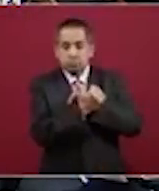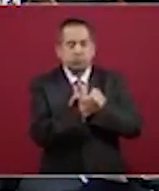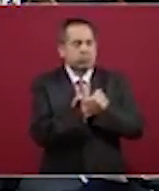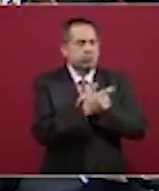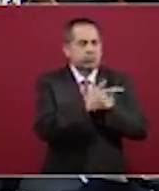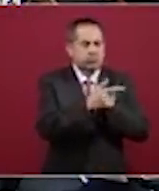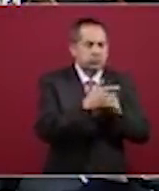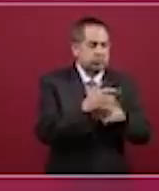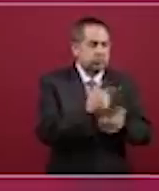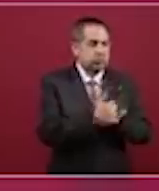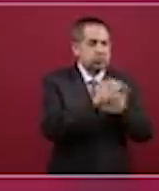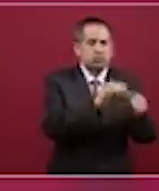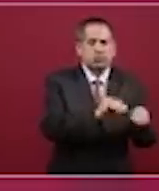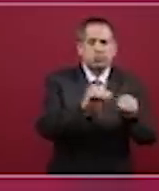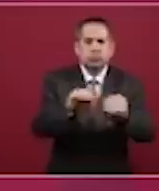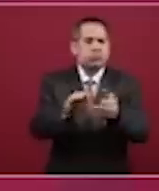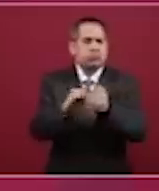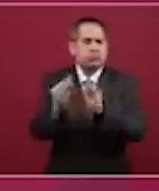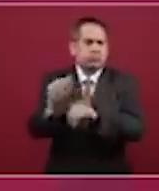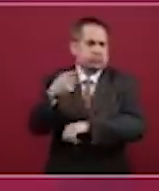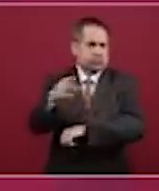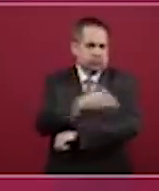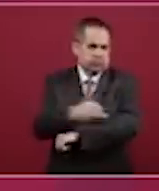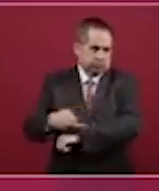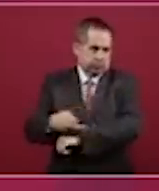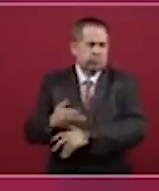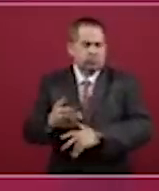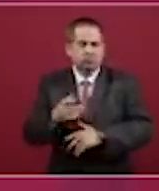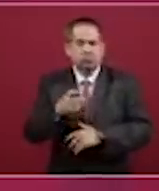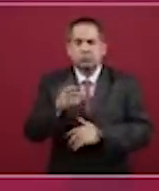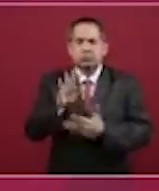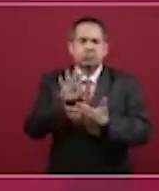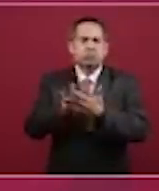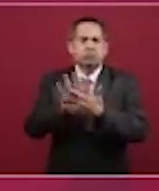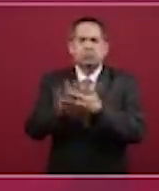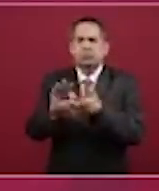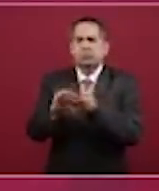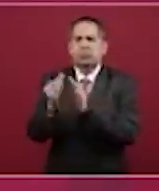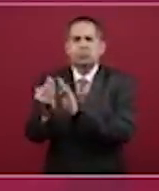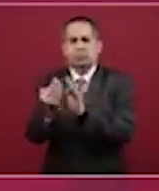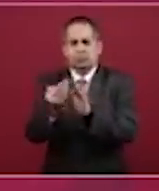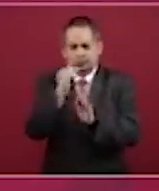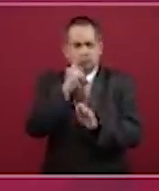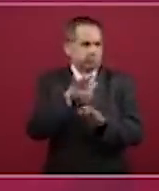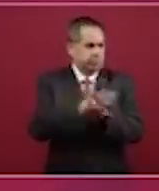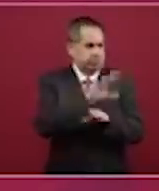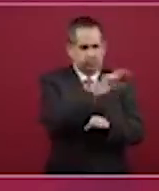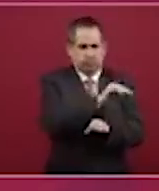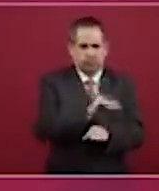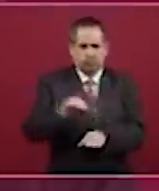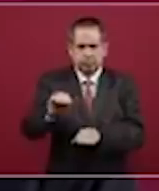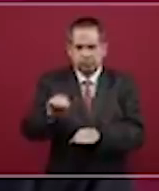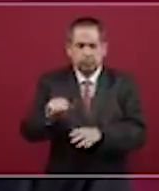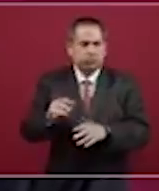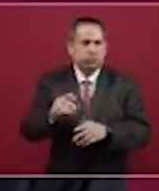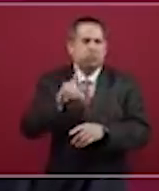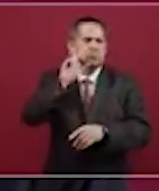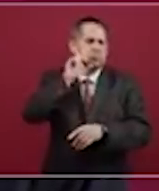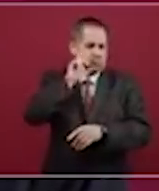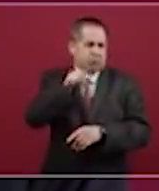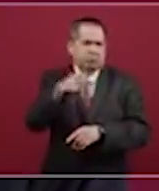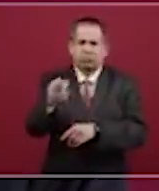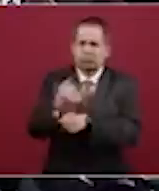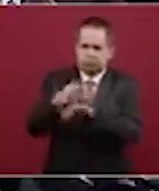lugares de origen, donde están sus familiares, a penales más cercanos a donde viven, que nos informen sobre